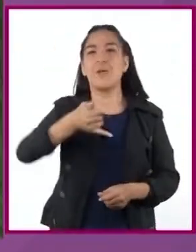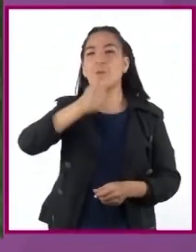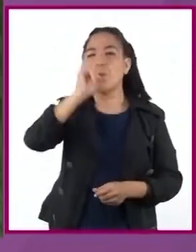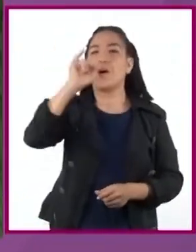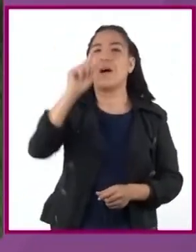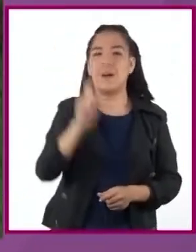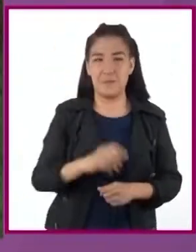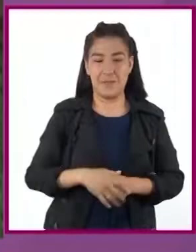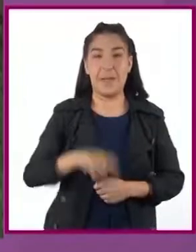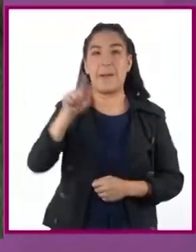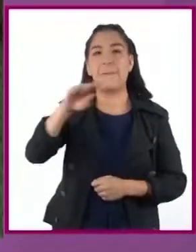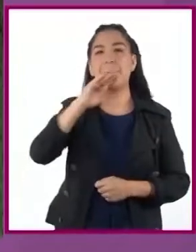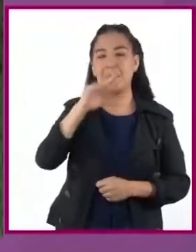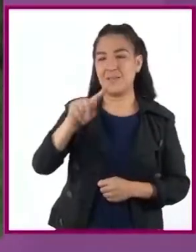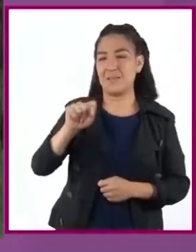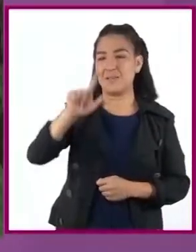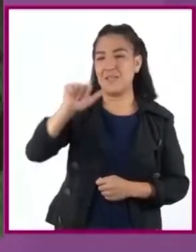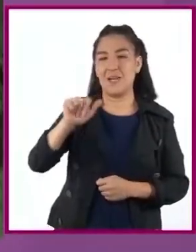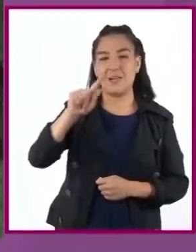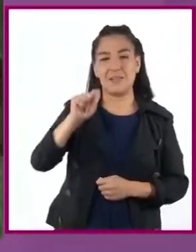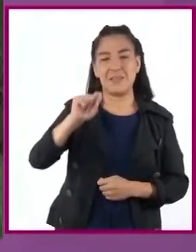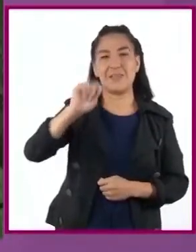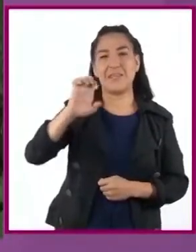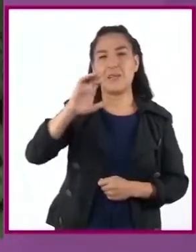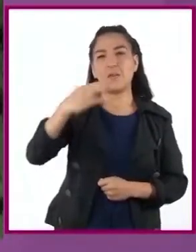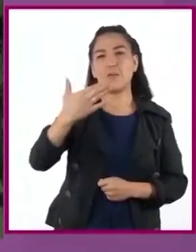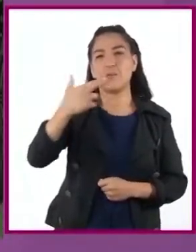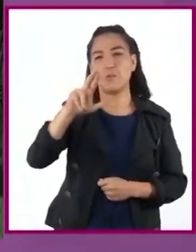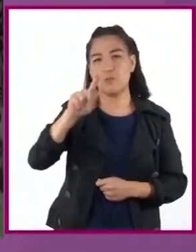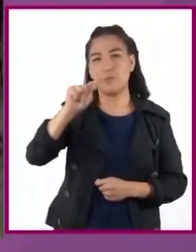su madre Tlaltecutli, la tierra.